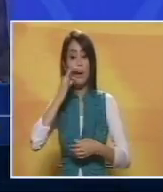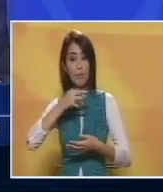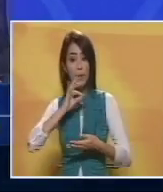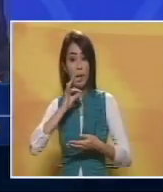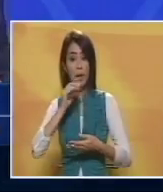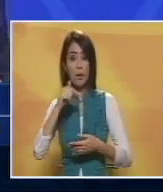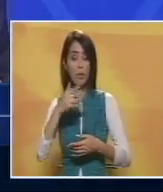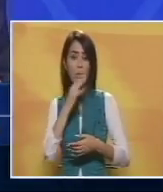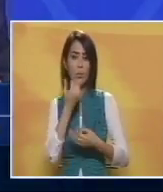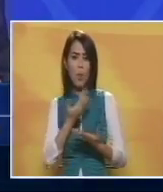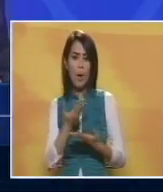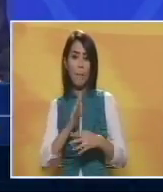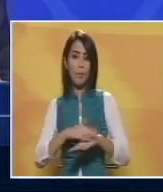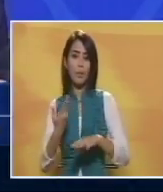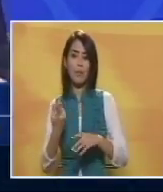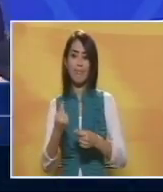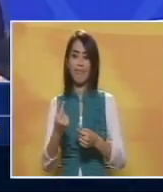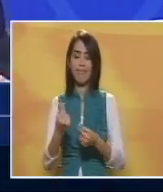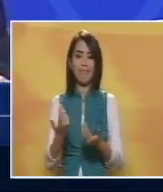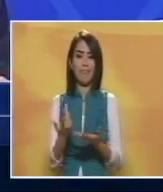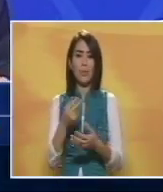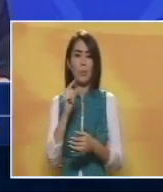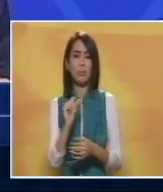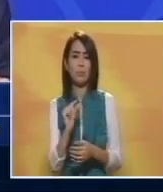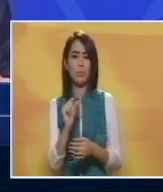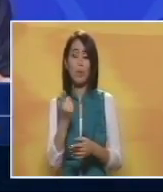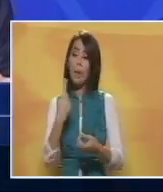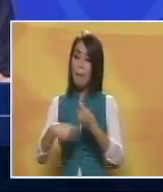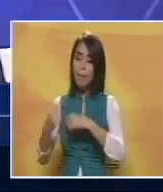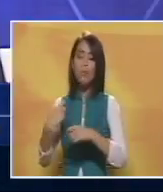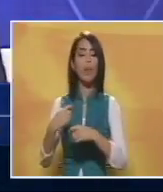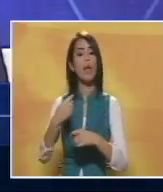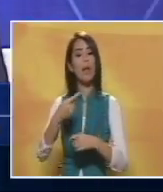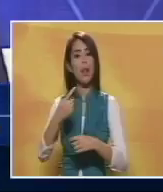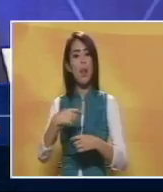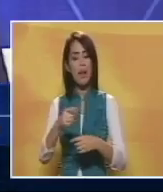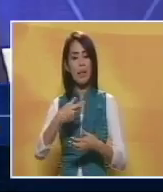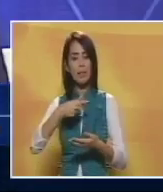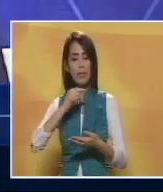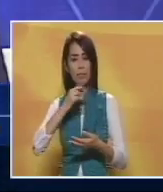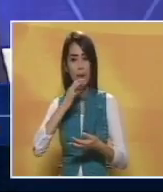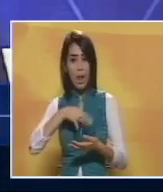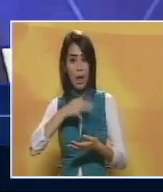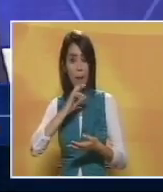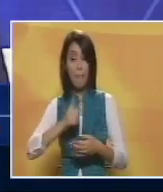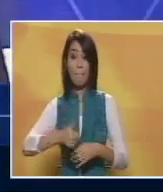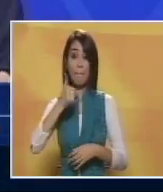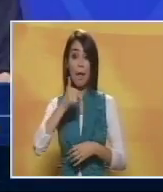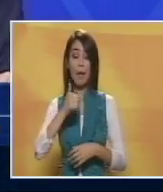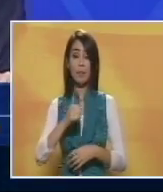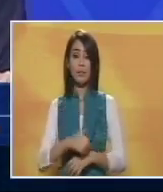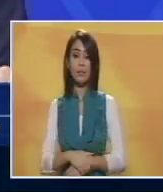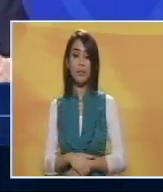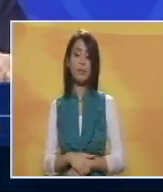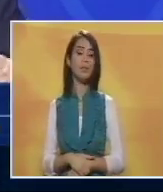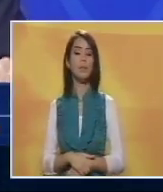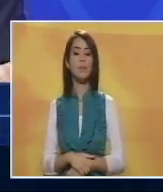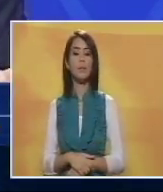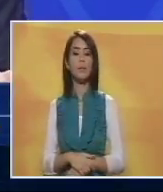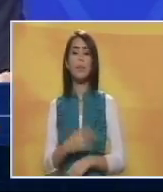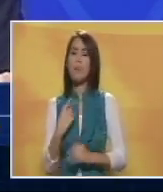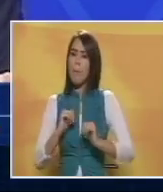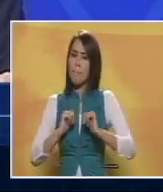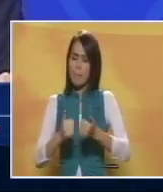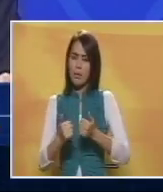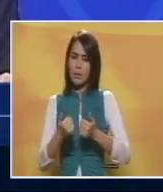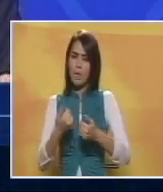porque no le es rentable, si tú le dices que va a poder vender el café al precio de mercado, va a producir más café y va a empezar